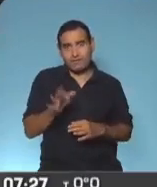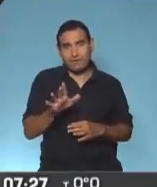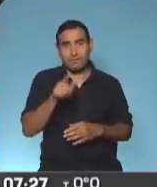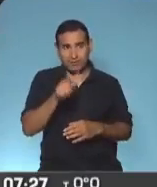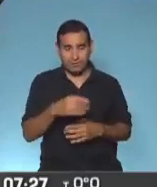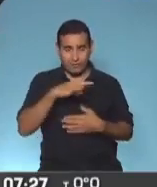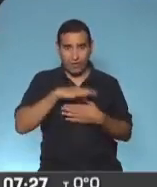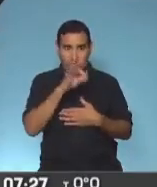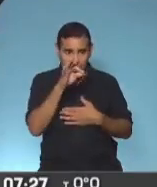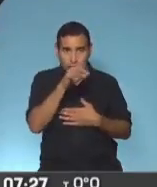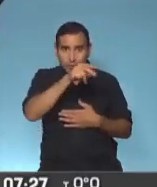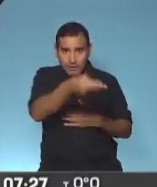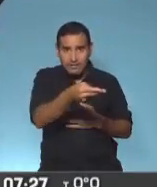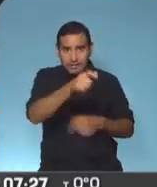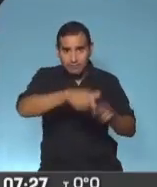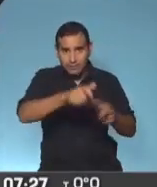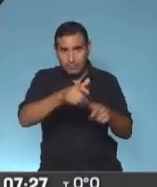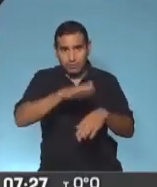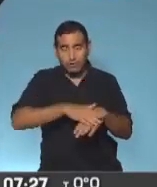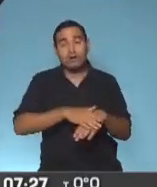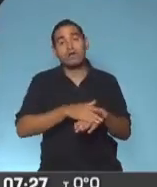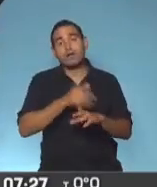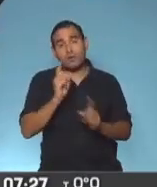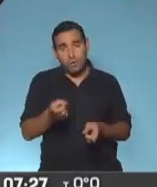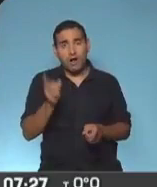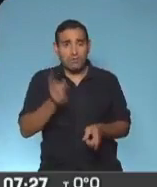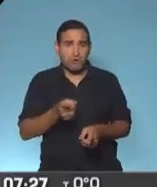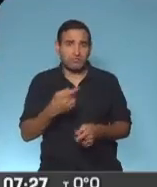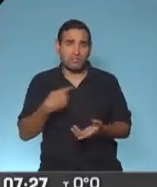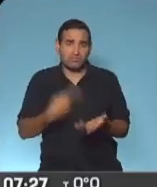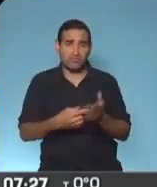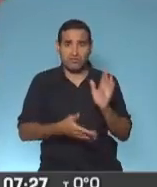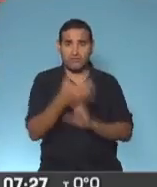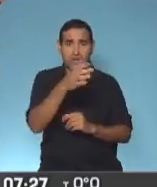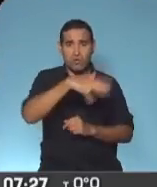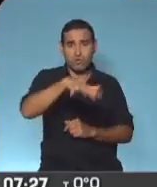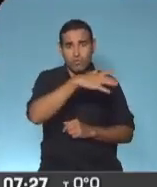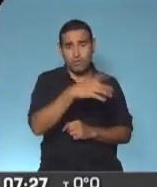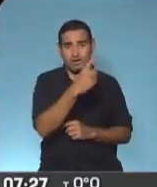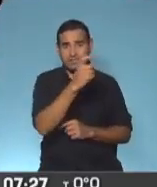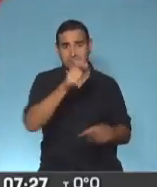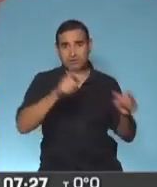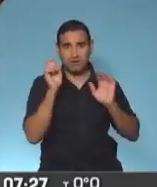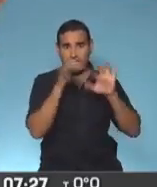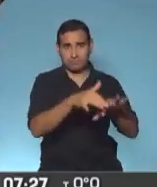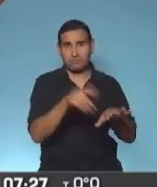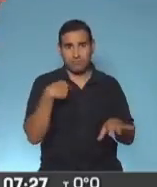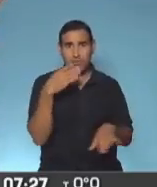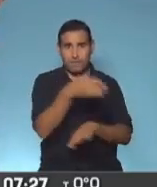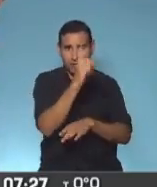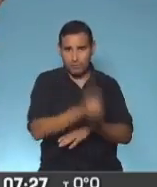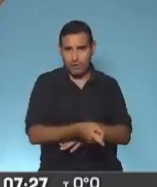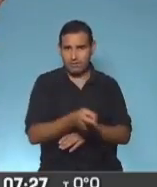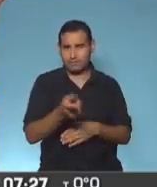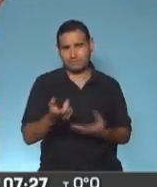mata gente, que tenías que estar guardado y aún así tomaste la decisión de ir a un lugar donde había un centenar de personas. No